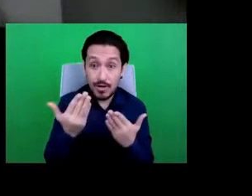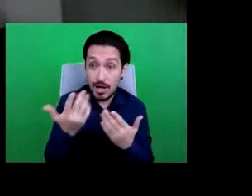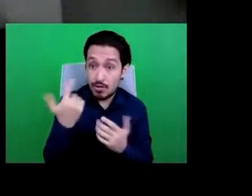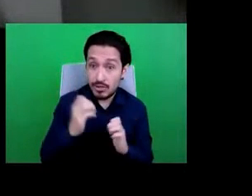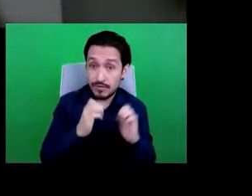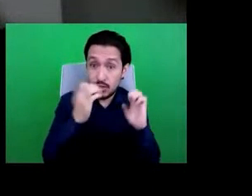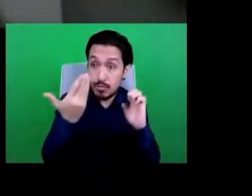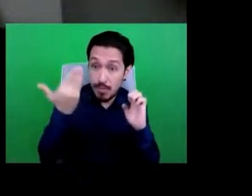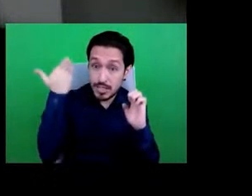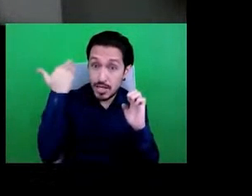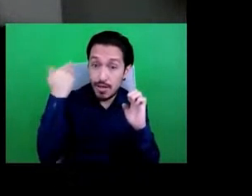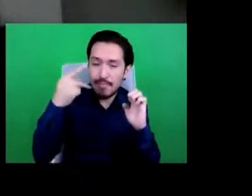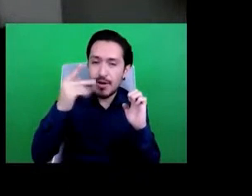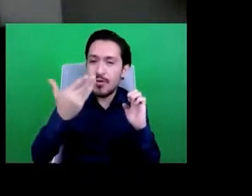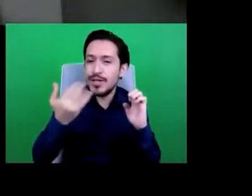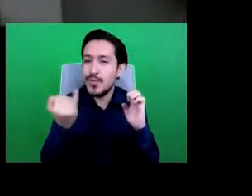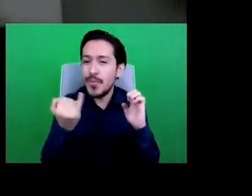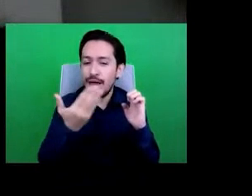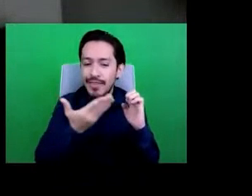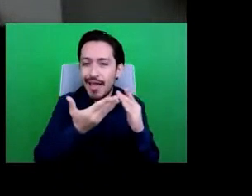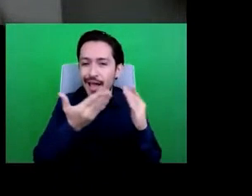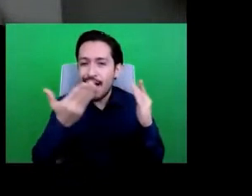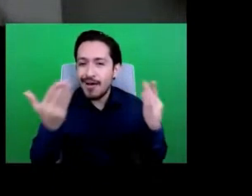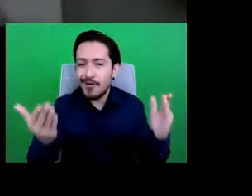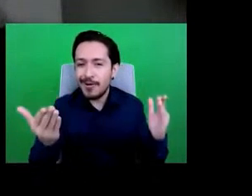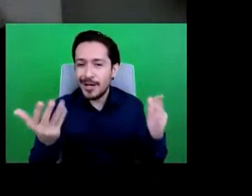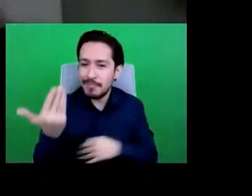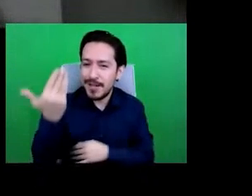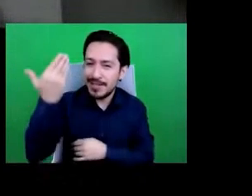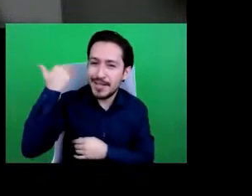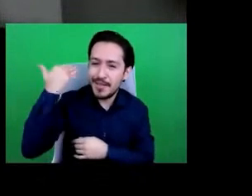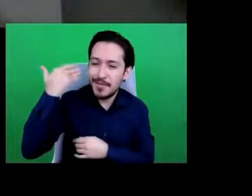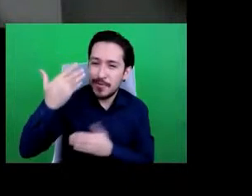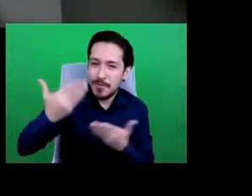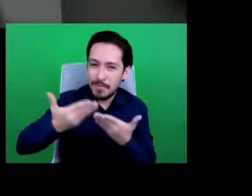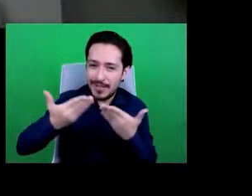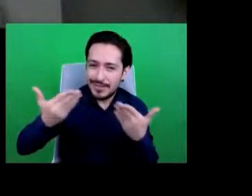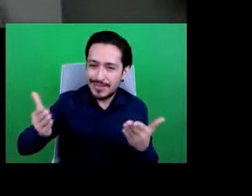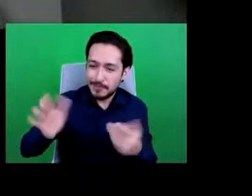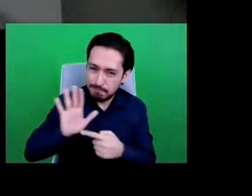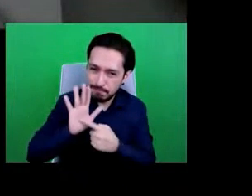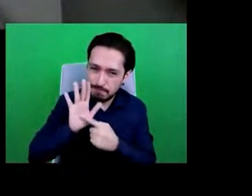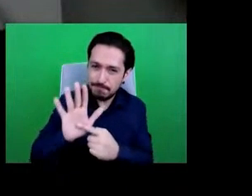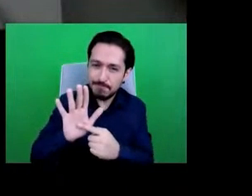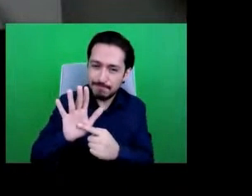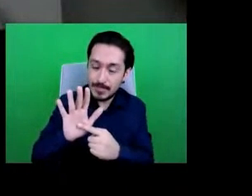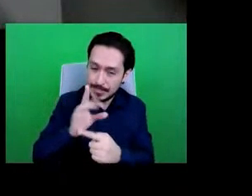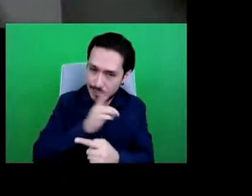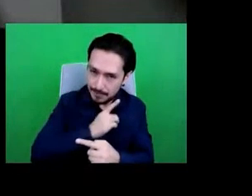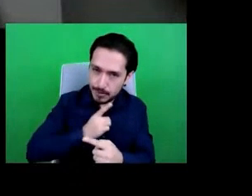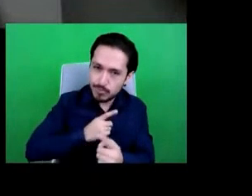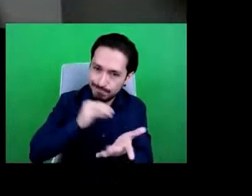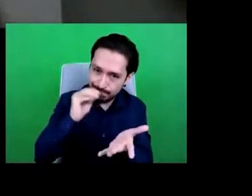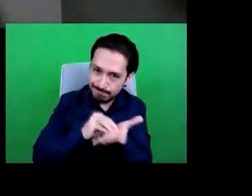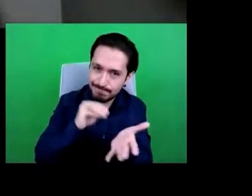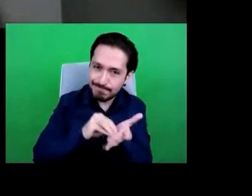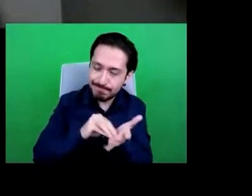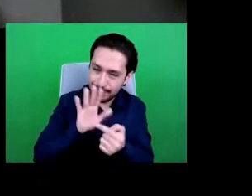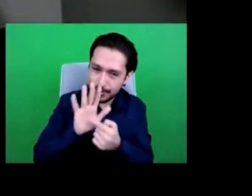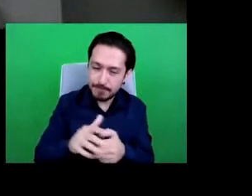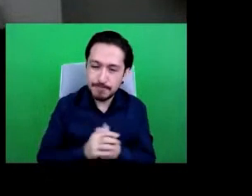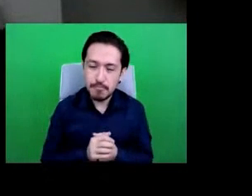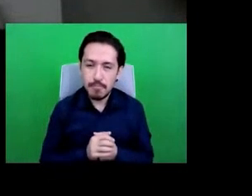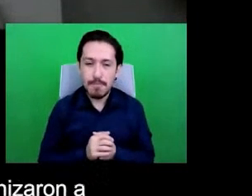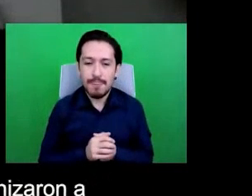son edificios vivos y monumentos vivos y así habrá que mantenerlos. Pues estas son las preguntas que